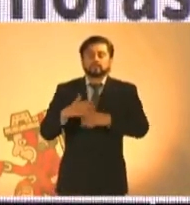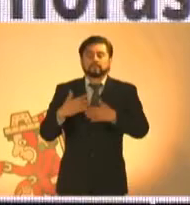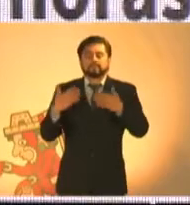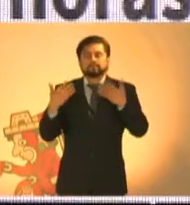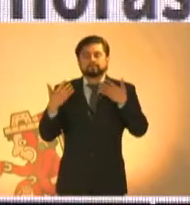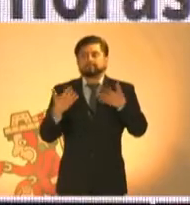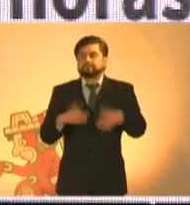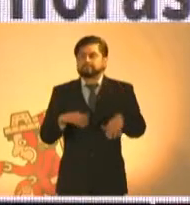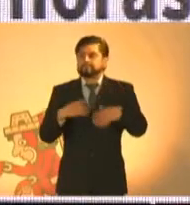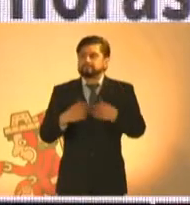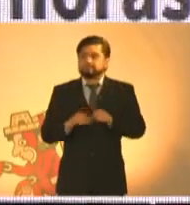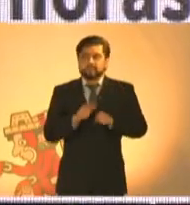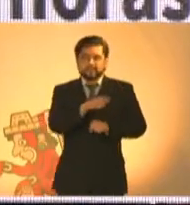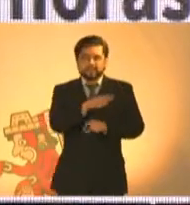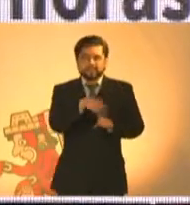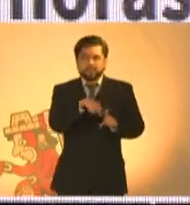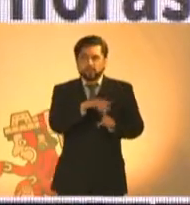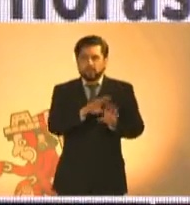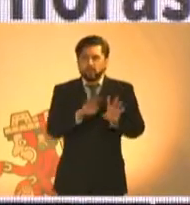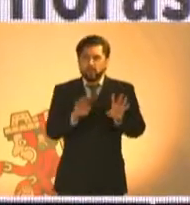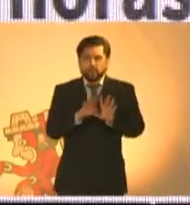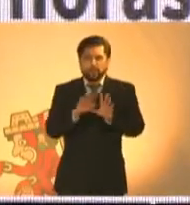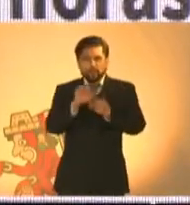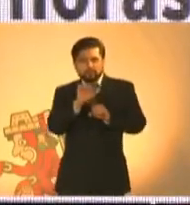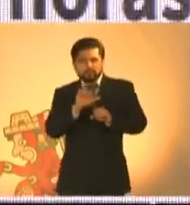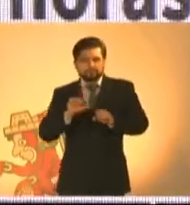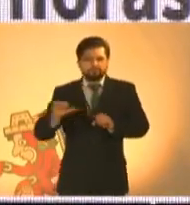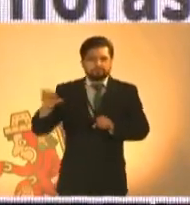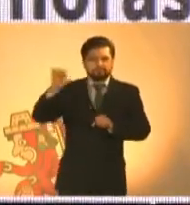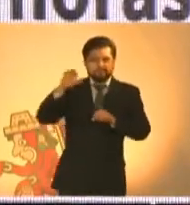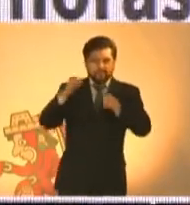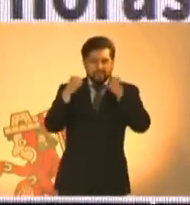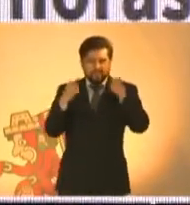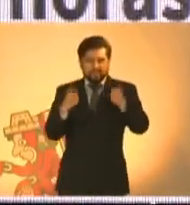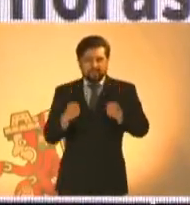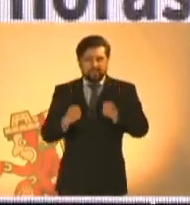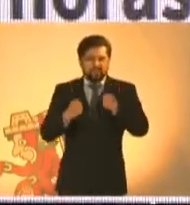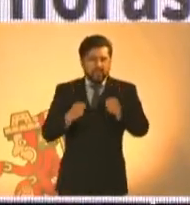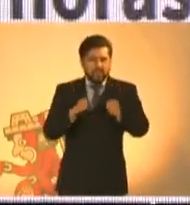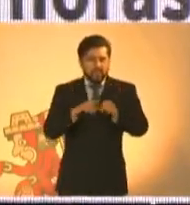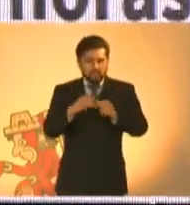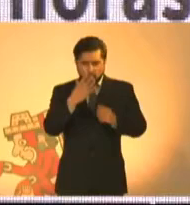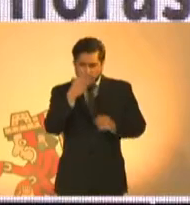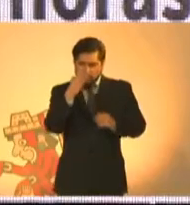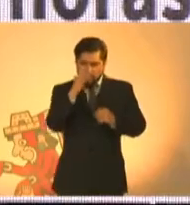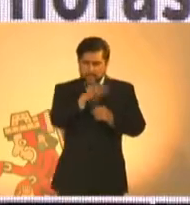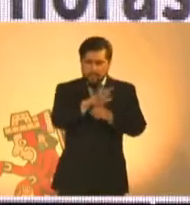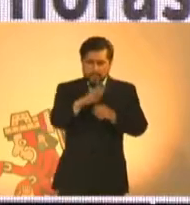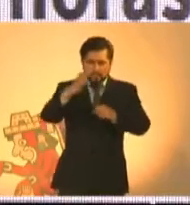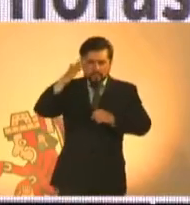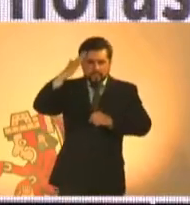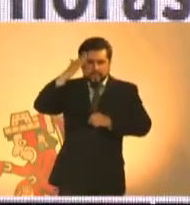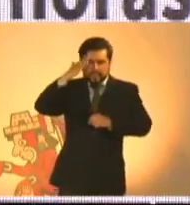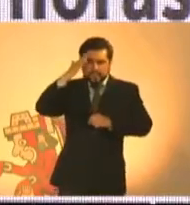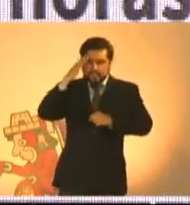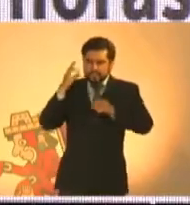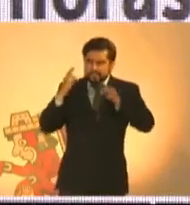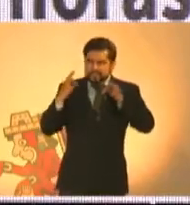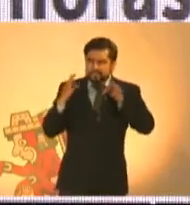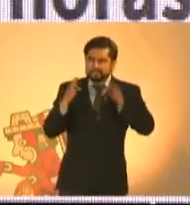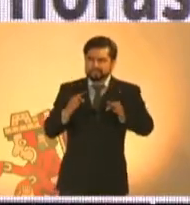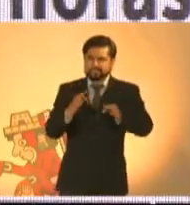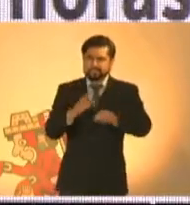tiene la altura y el poder y la de la la magia de los grandes caudillos independentistas